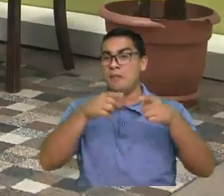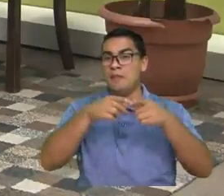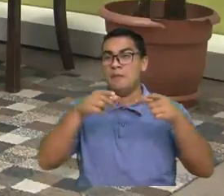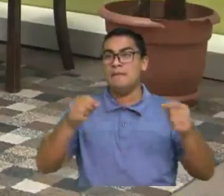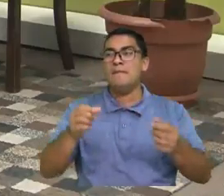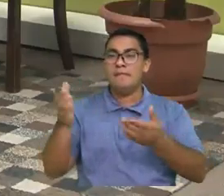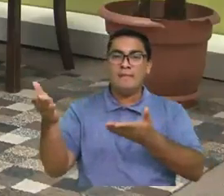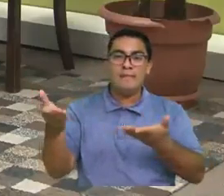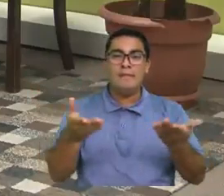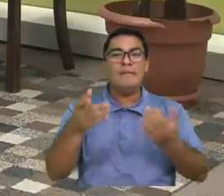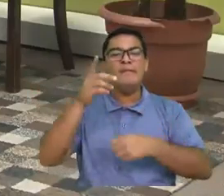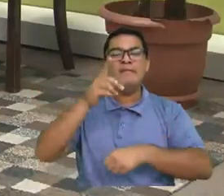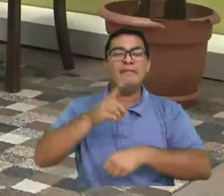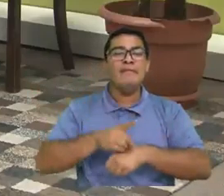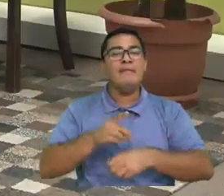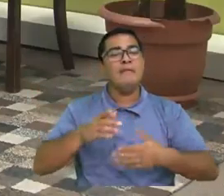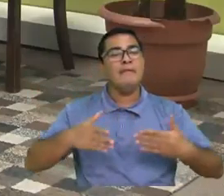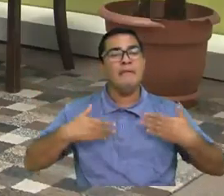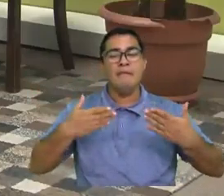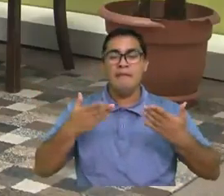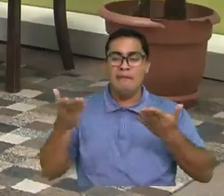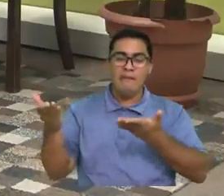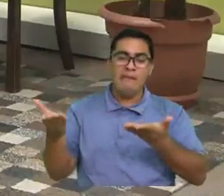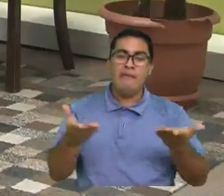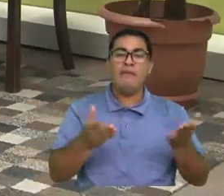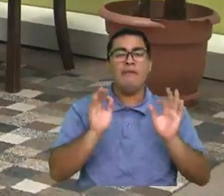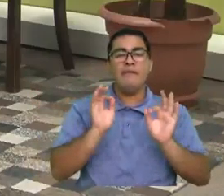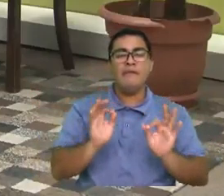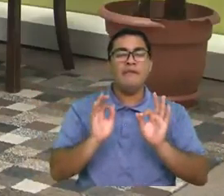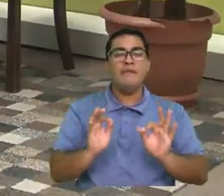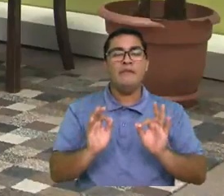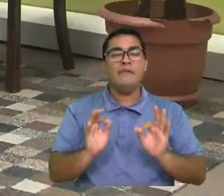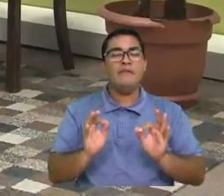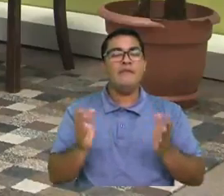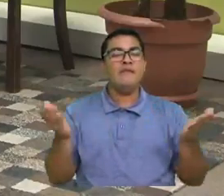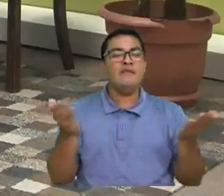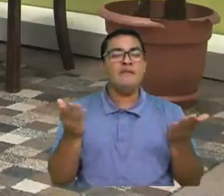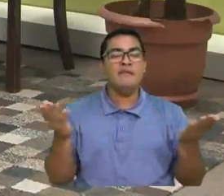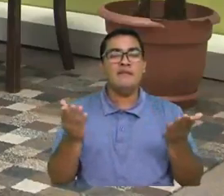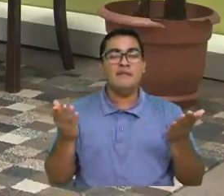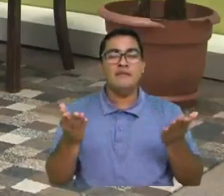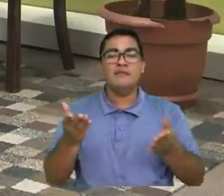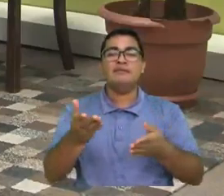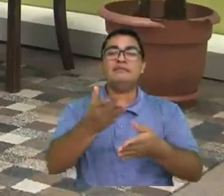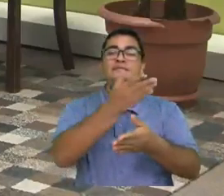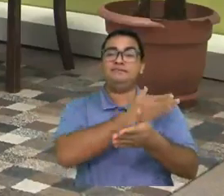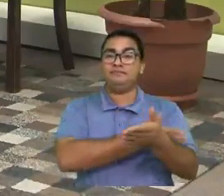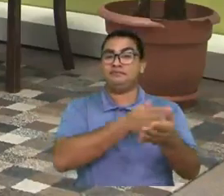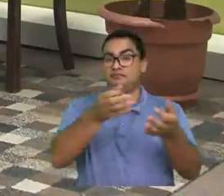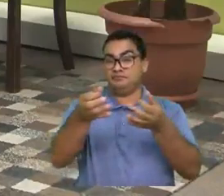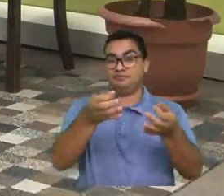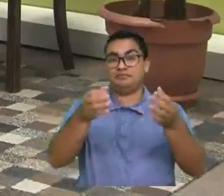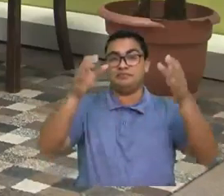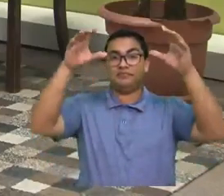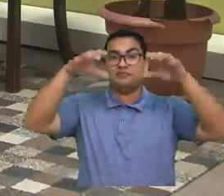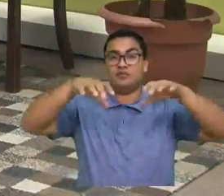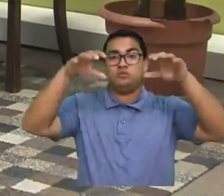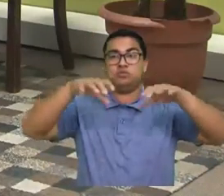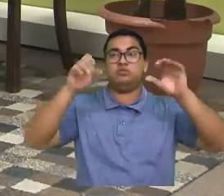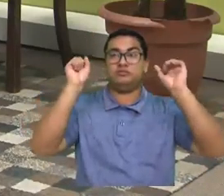gusto. Mucho gusto. Es un placer tenerla. Vea, lo decía yo, con la entrada del invierno suelen aparecer